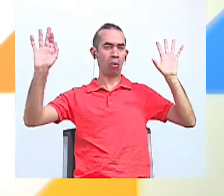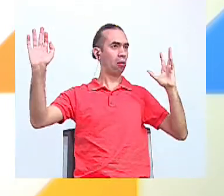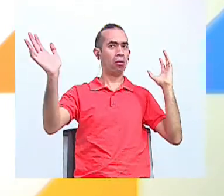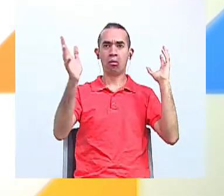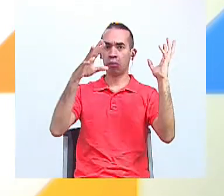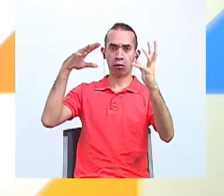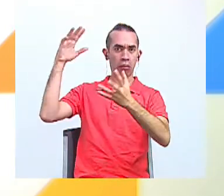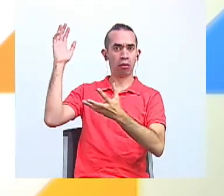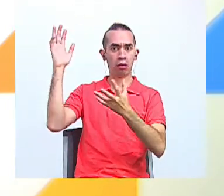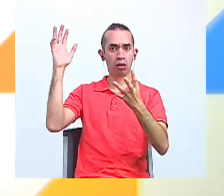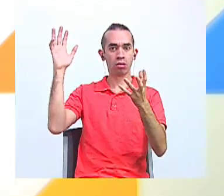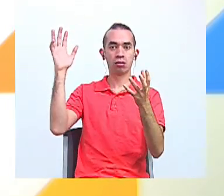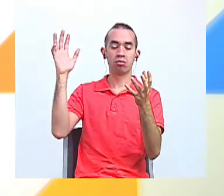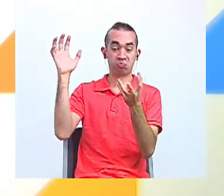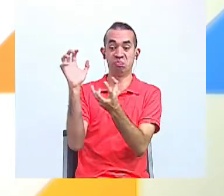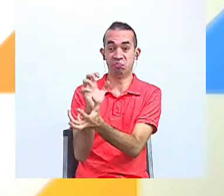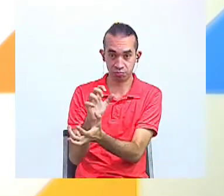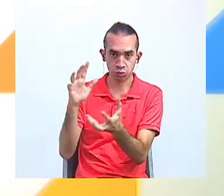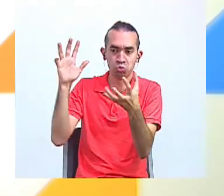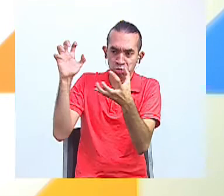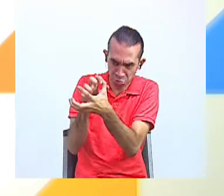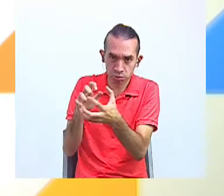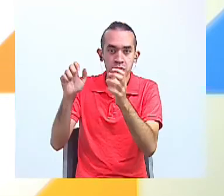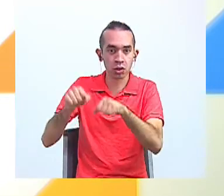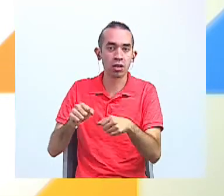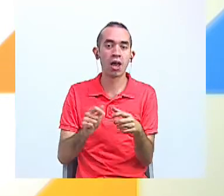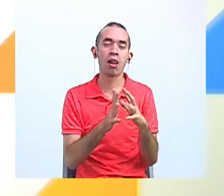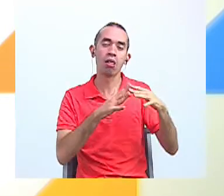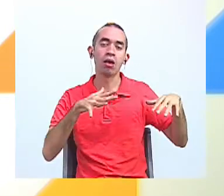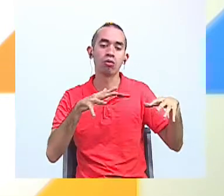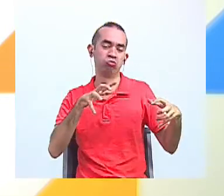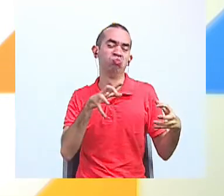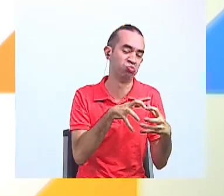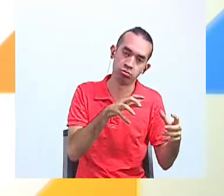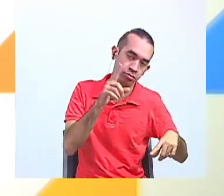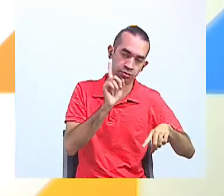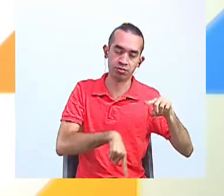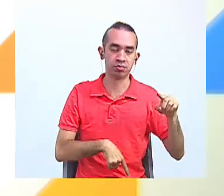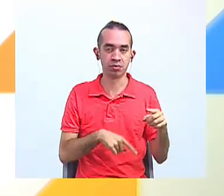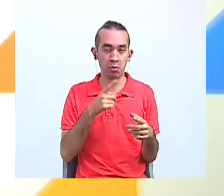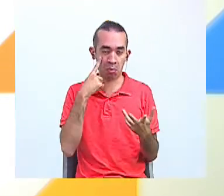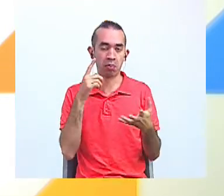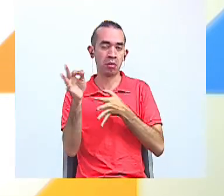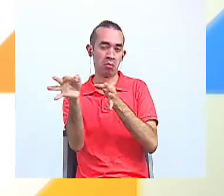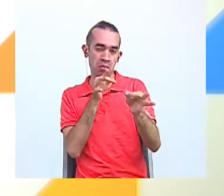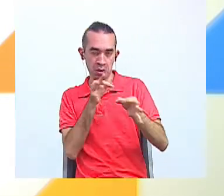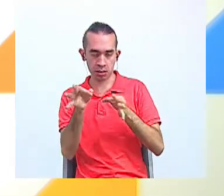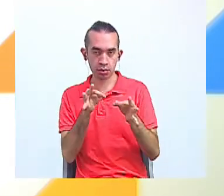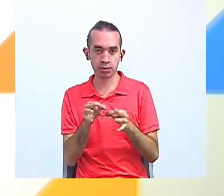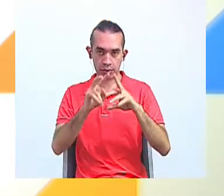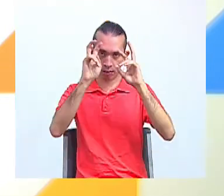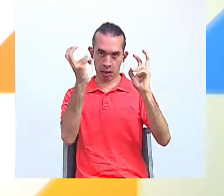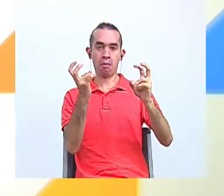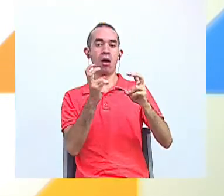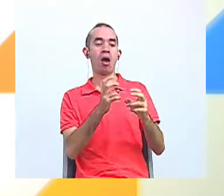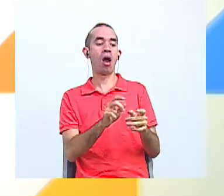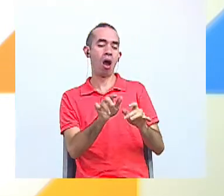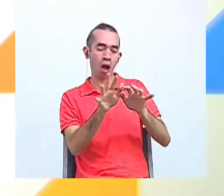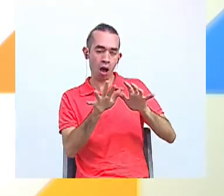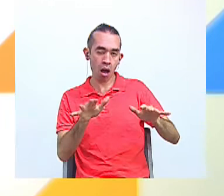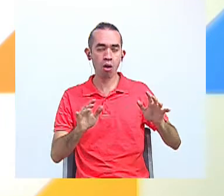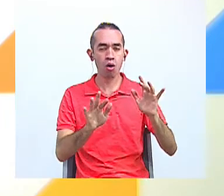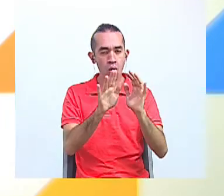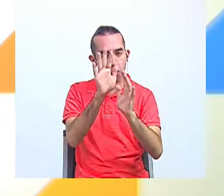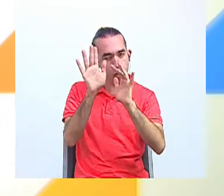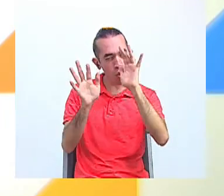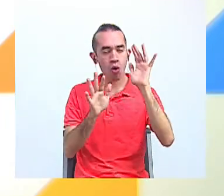los líquidos. Muy bien. Para seguir ampliando sobre el tema de la hidrostática, es importante